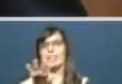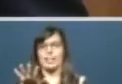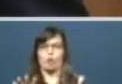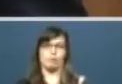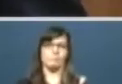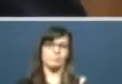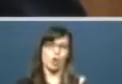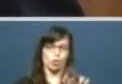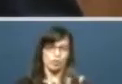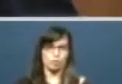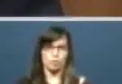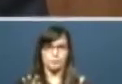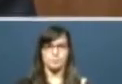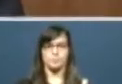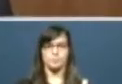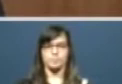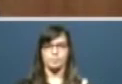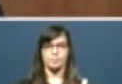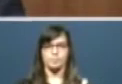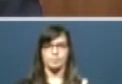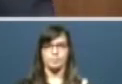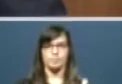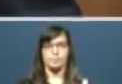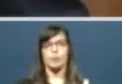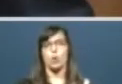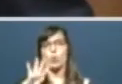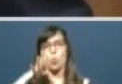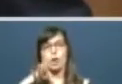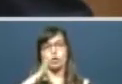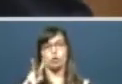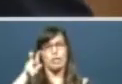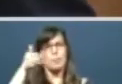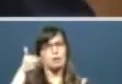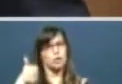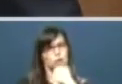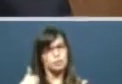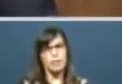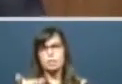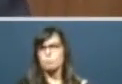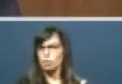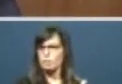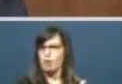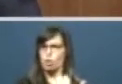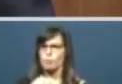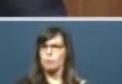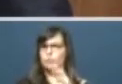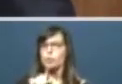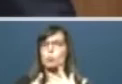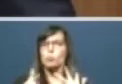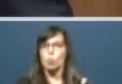euros un cuarto factor de competitividad crucial en estos momentos para el avance de nuestra economía es la